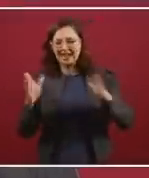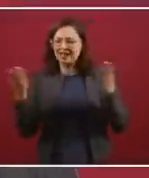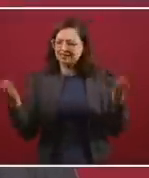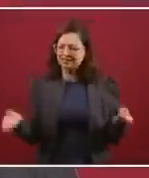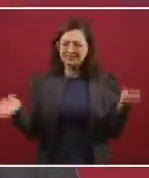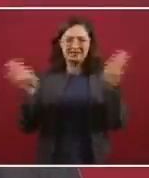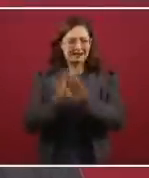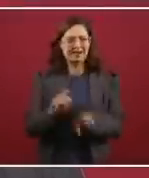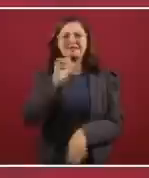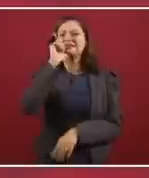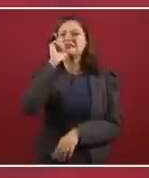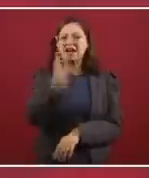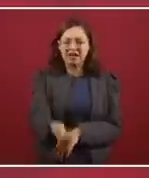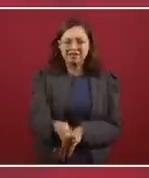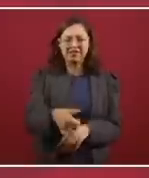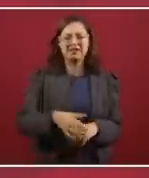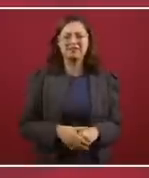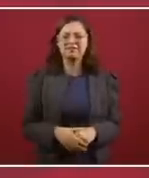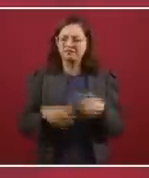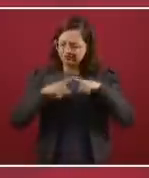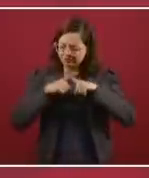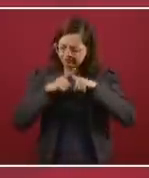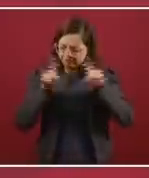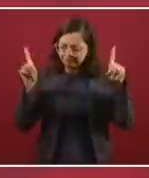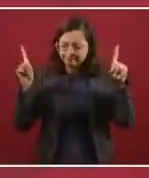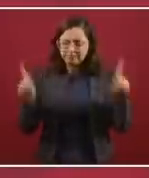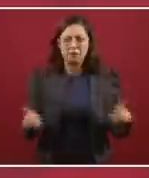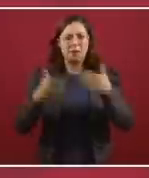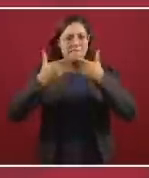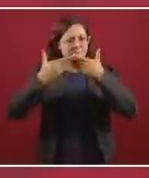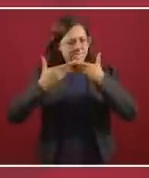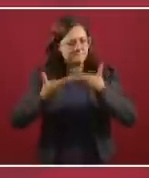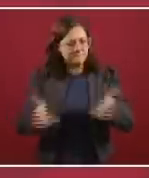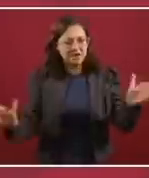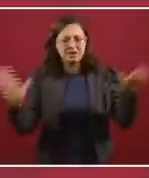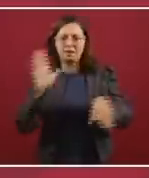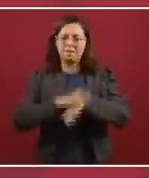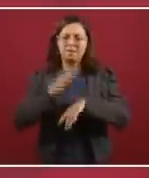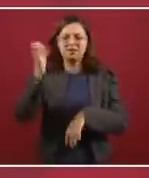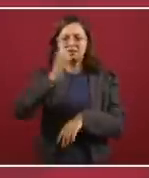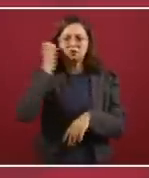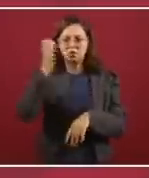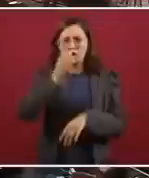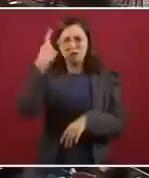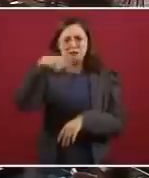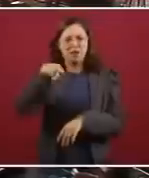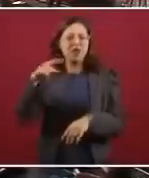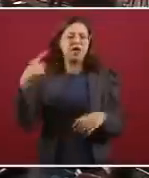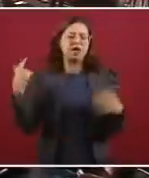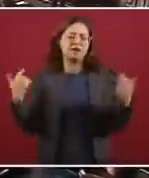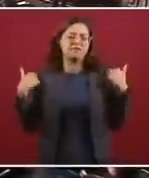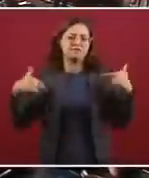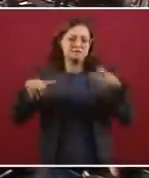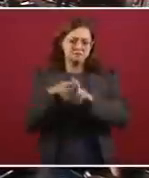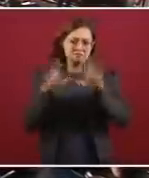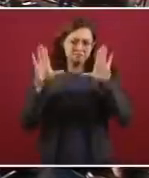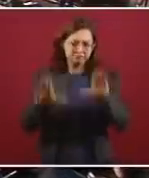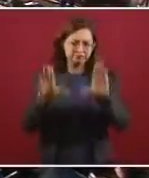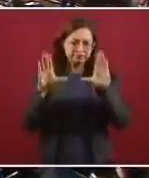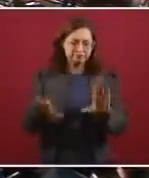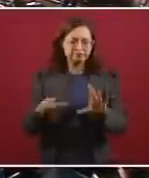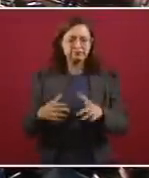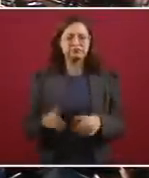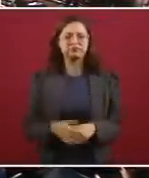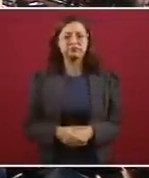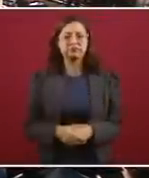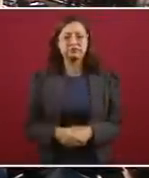escuelas normales, al contrario, se van a abrir más escuelas normales, y el